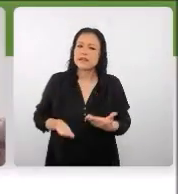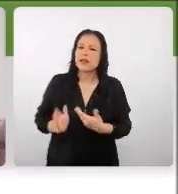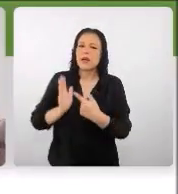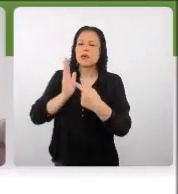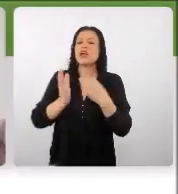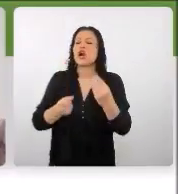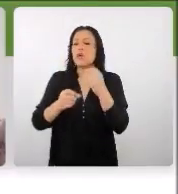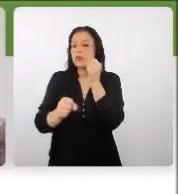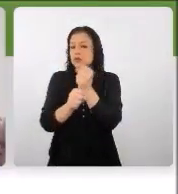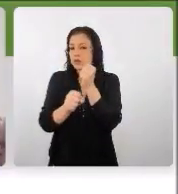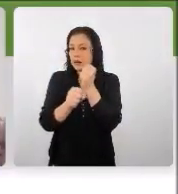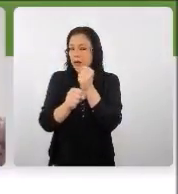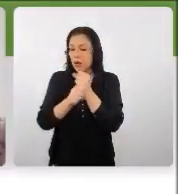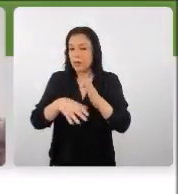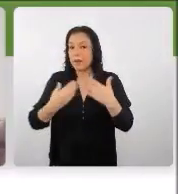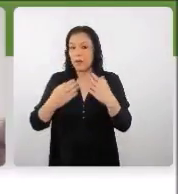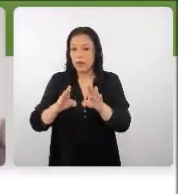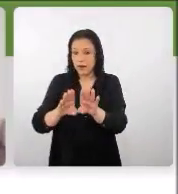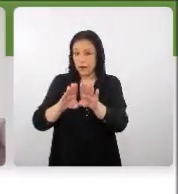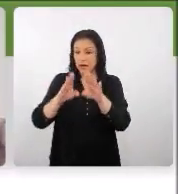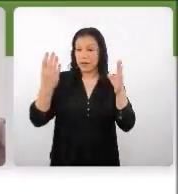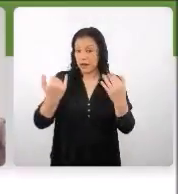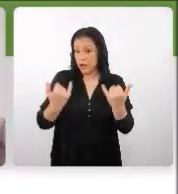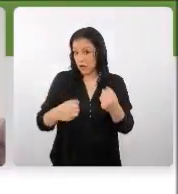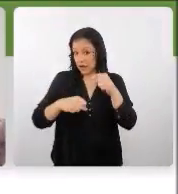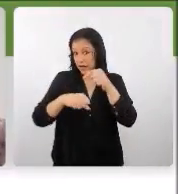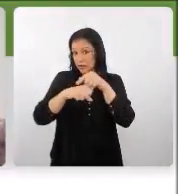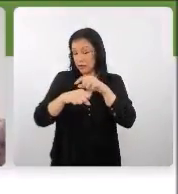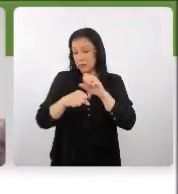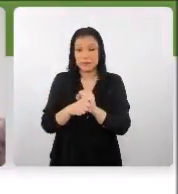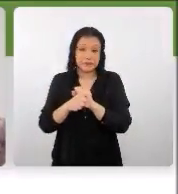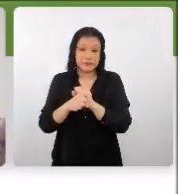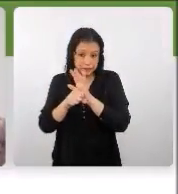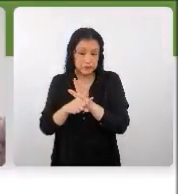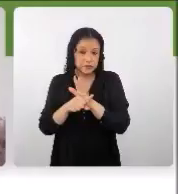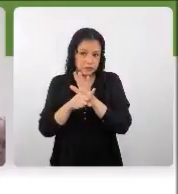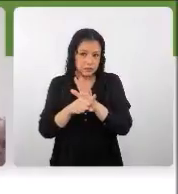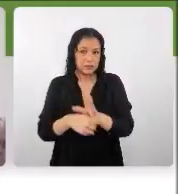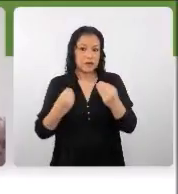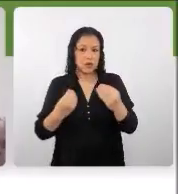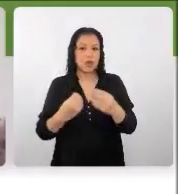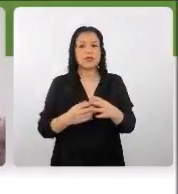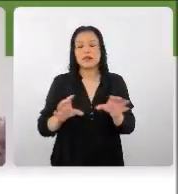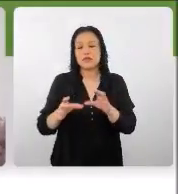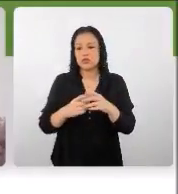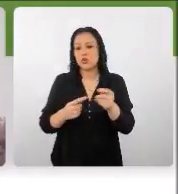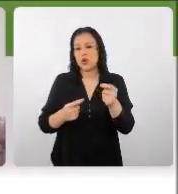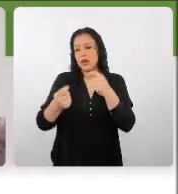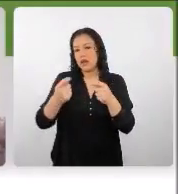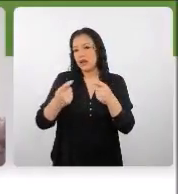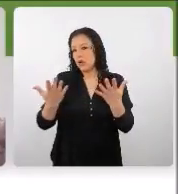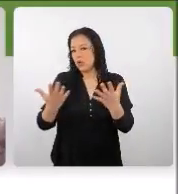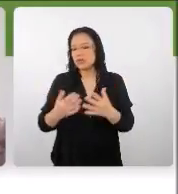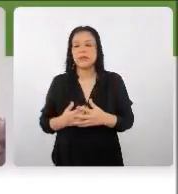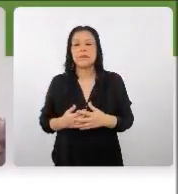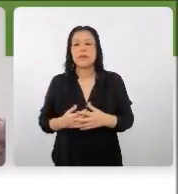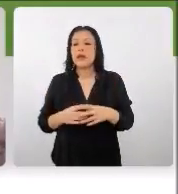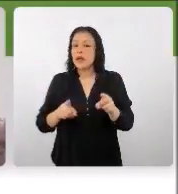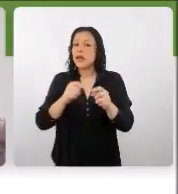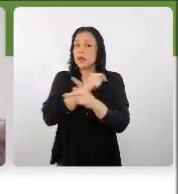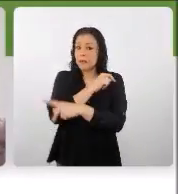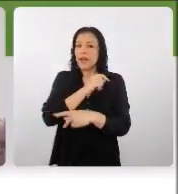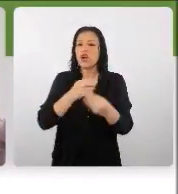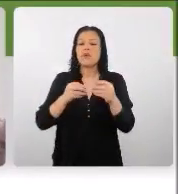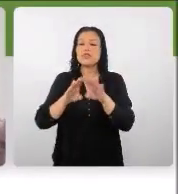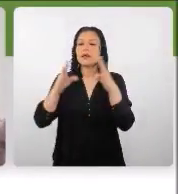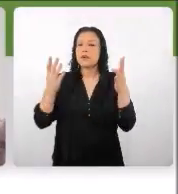estás trabajando para poder reactivar, por ejemplo, en esta oportunidad, tu negocio, el país, y sobre todo lo